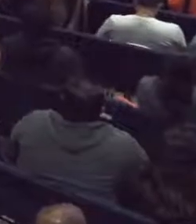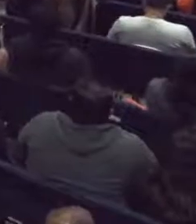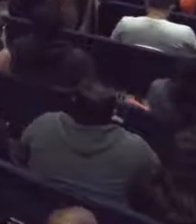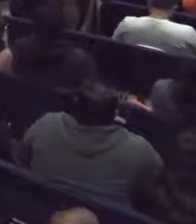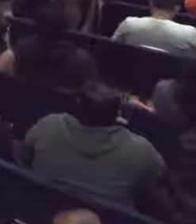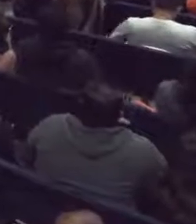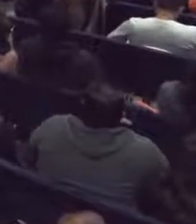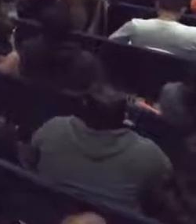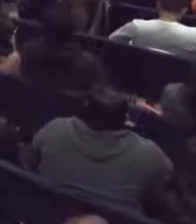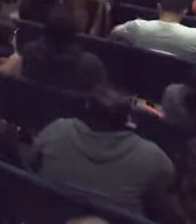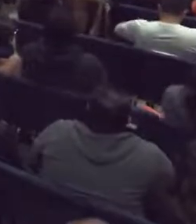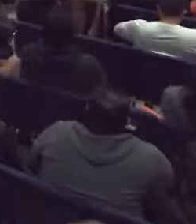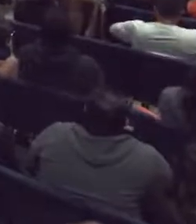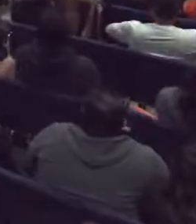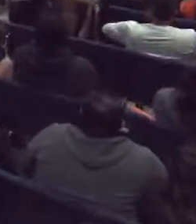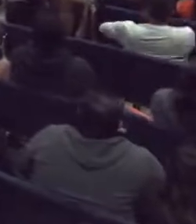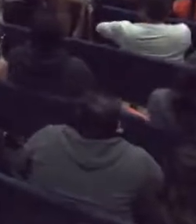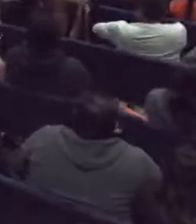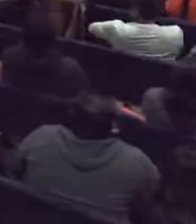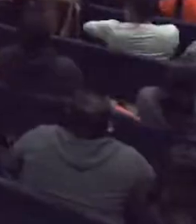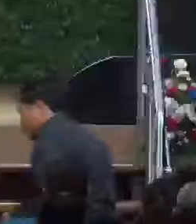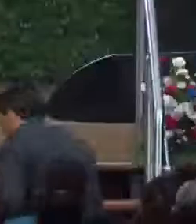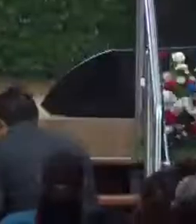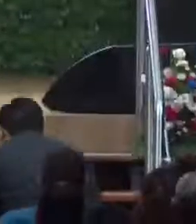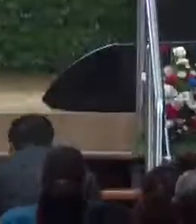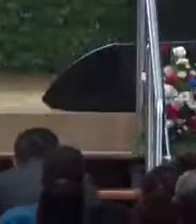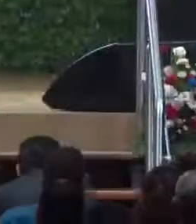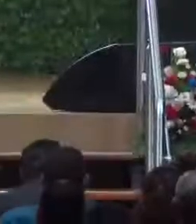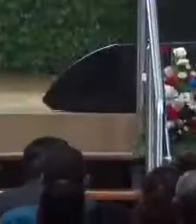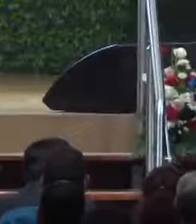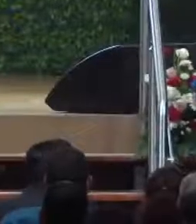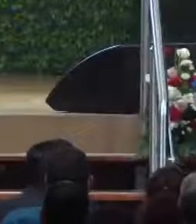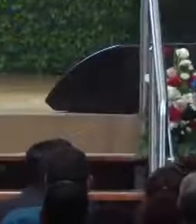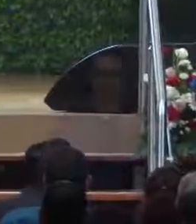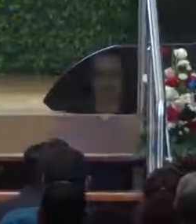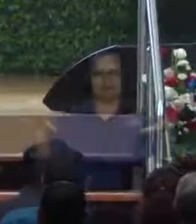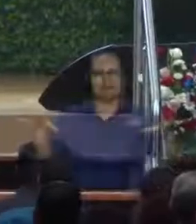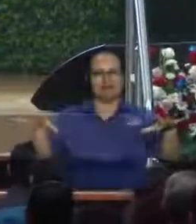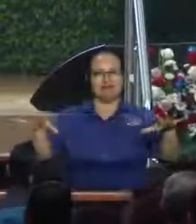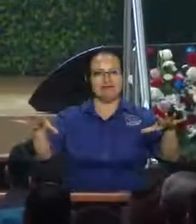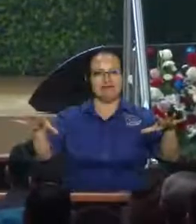es amplísima, amplísima, amplísima. Es una administración.